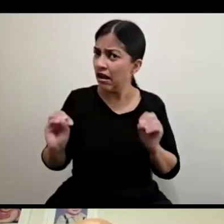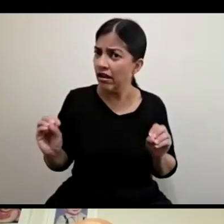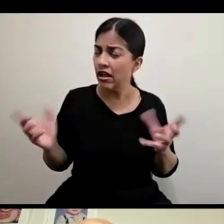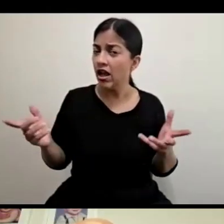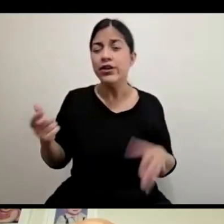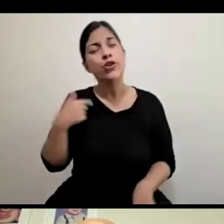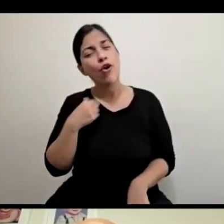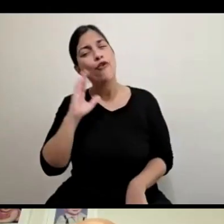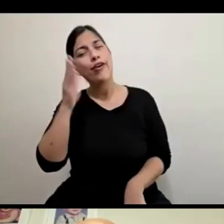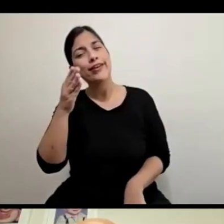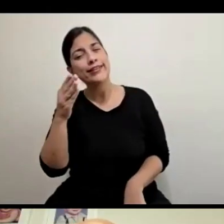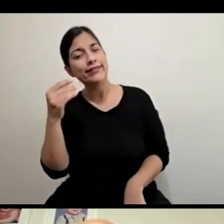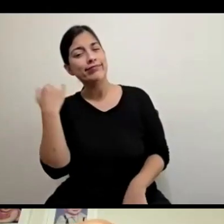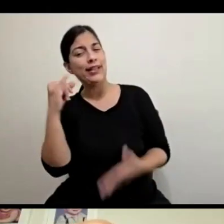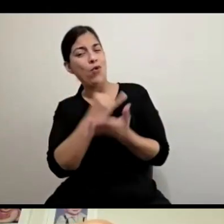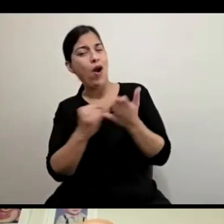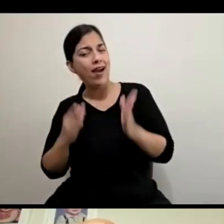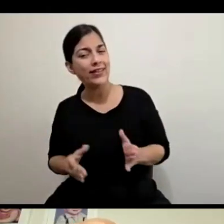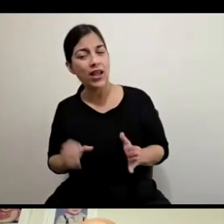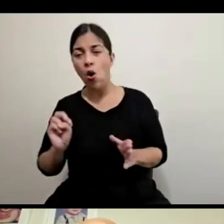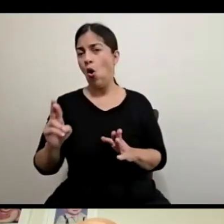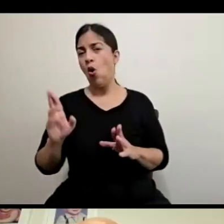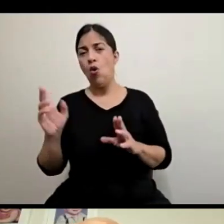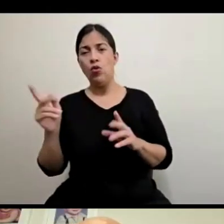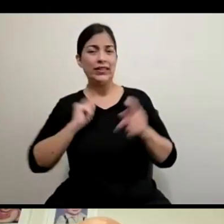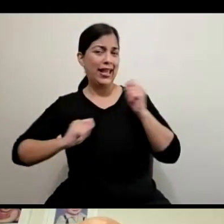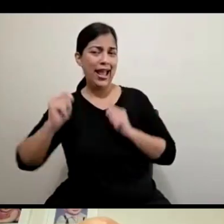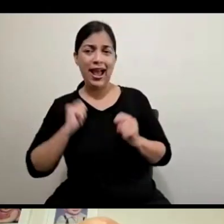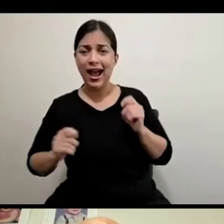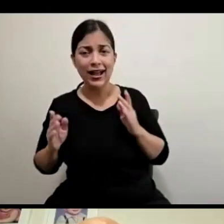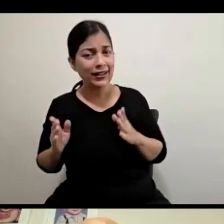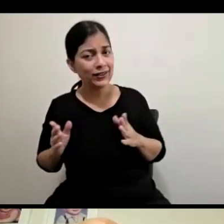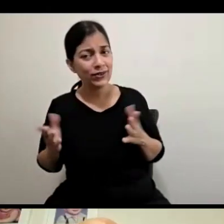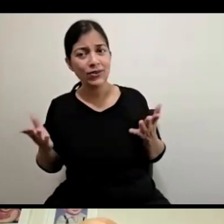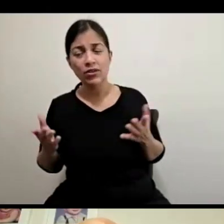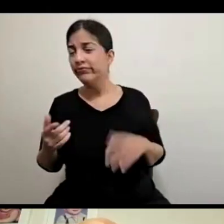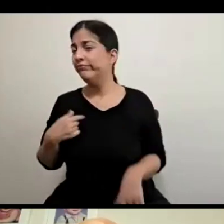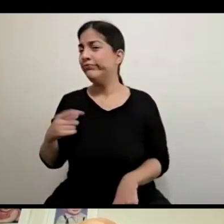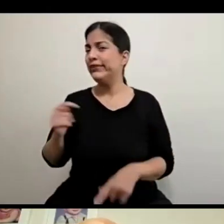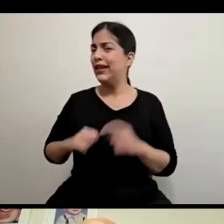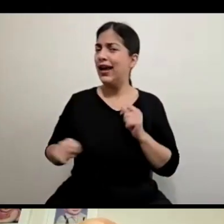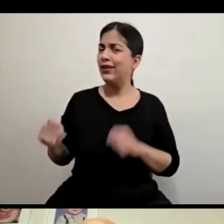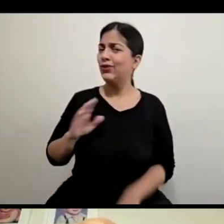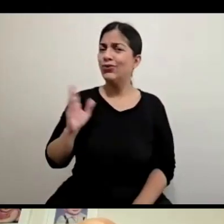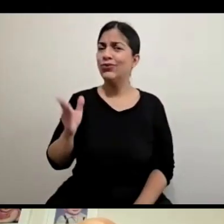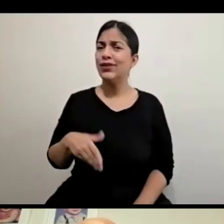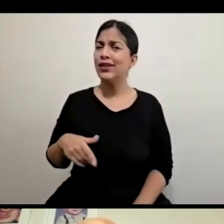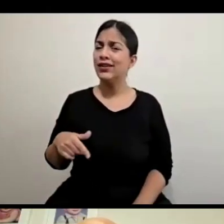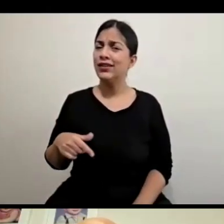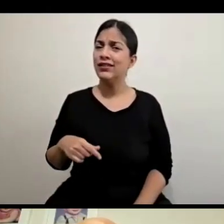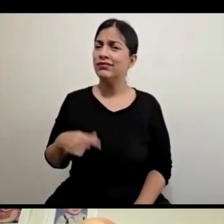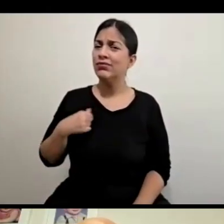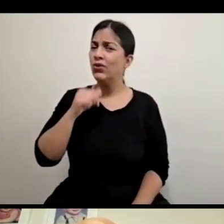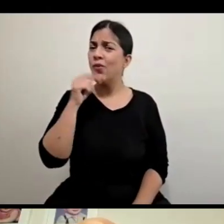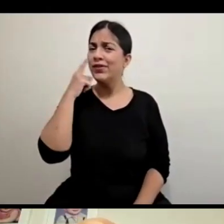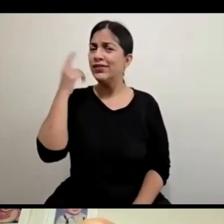ser dibujante o voy al teatro, me gusta. No, el teatro nunca, el teatro no lo pensé,